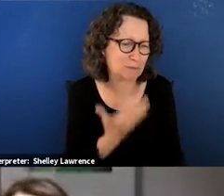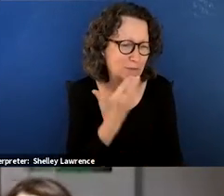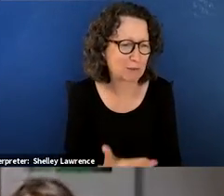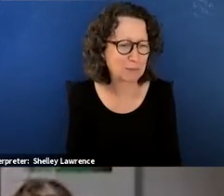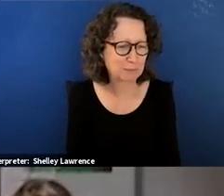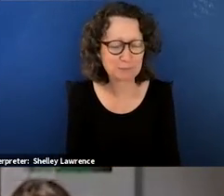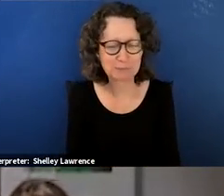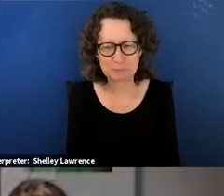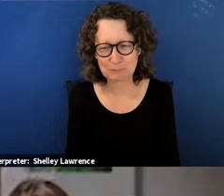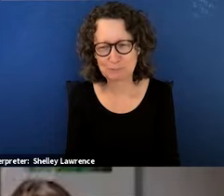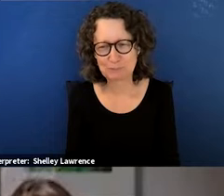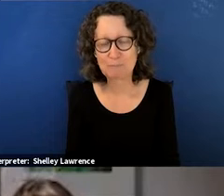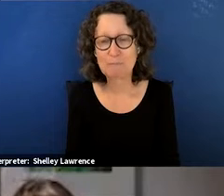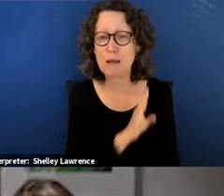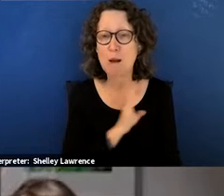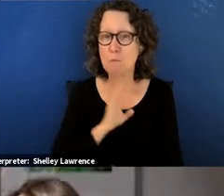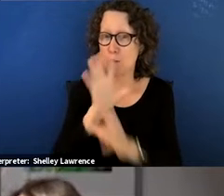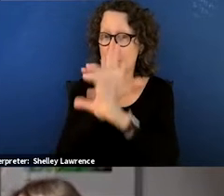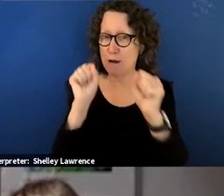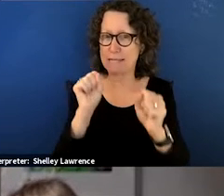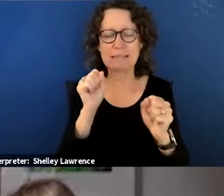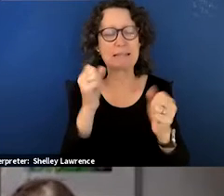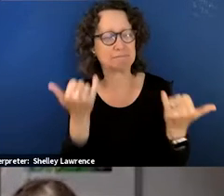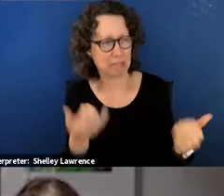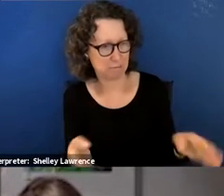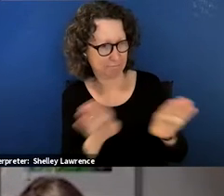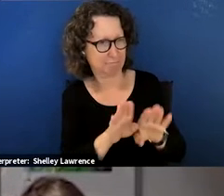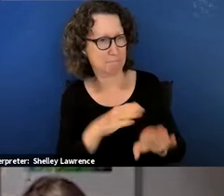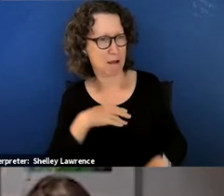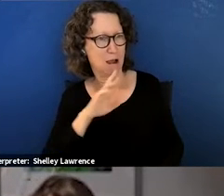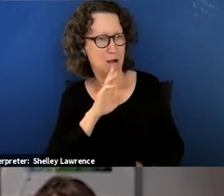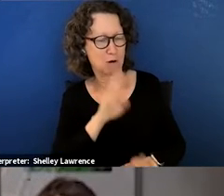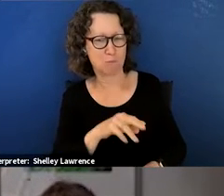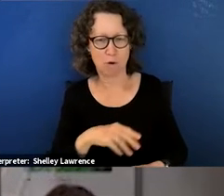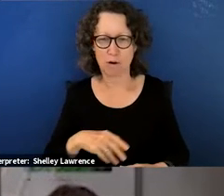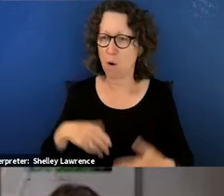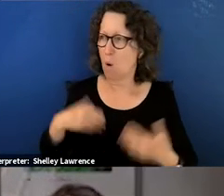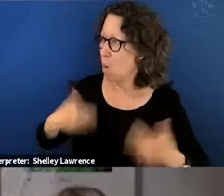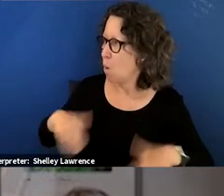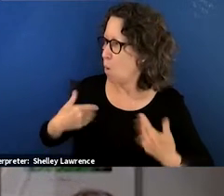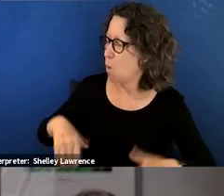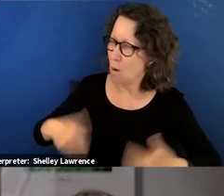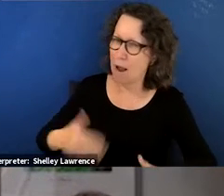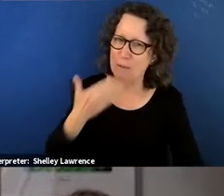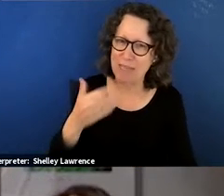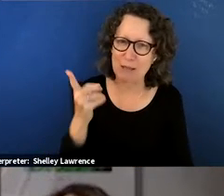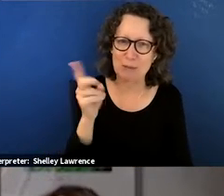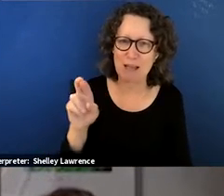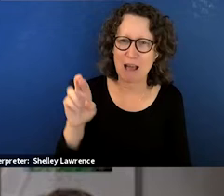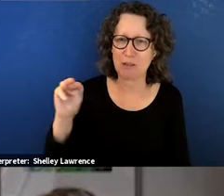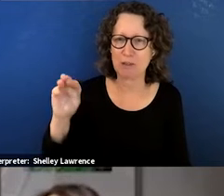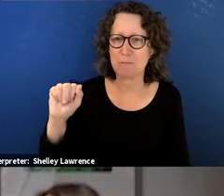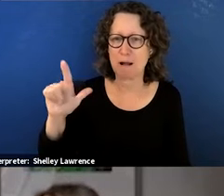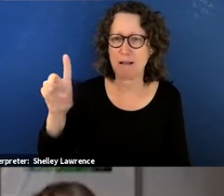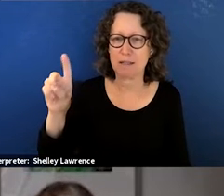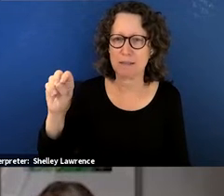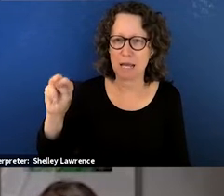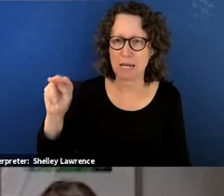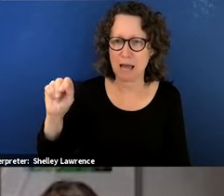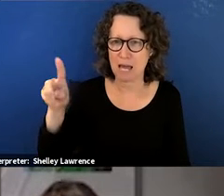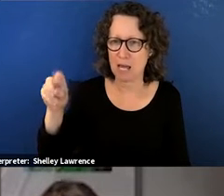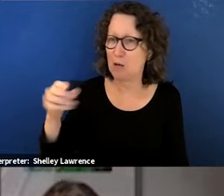Muchísimas gracias a todos. Y presidenta del consejo, ese es mi informe. Wow, pues muchísimas gracias, doctora